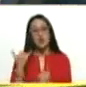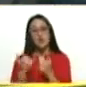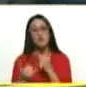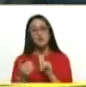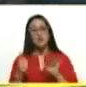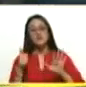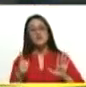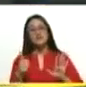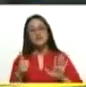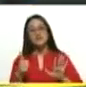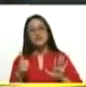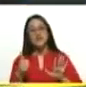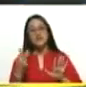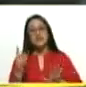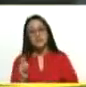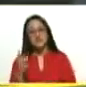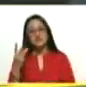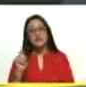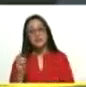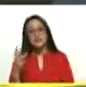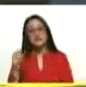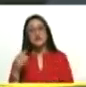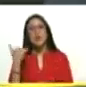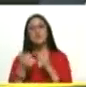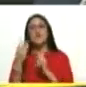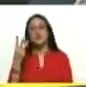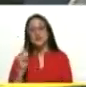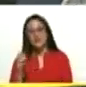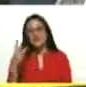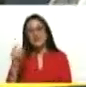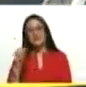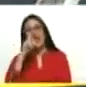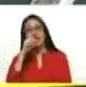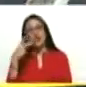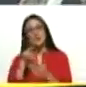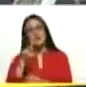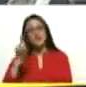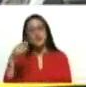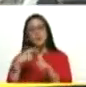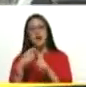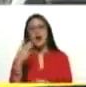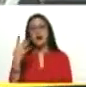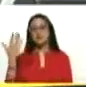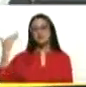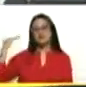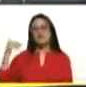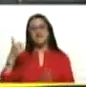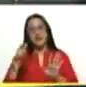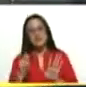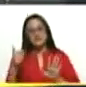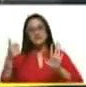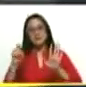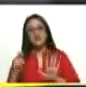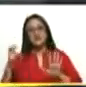trimestres, en los últimos 2 trimestres del año 2021... y en los 4 trimestres del año